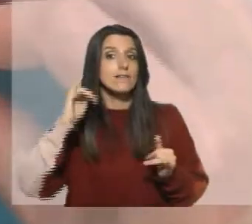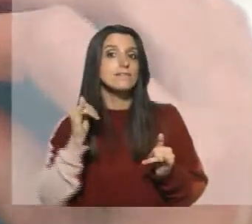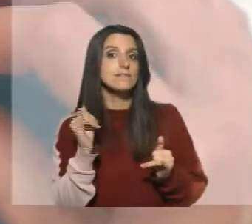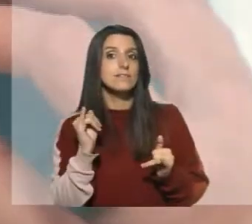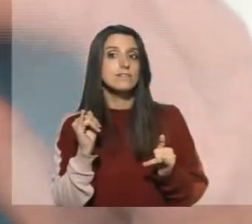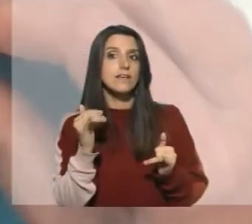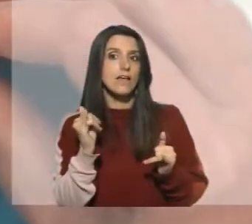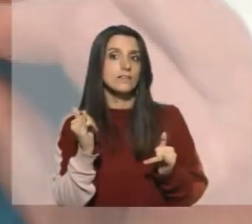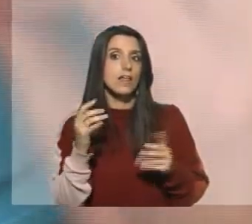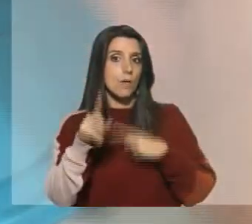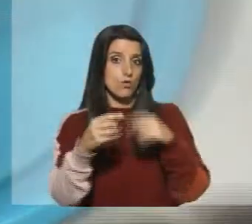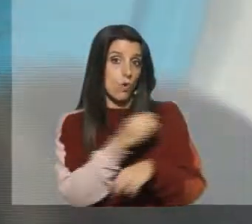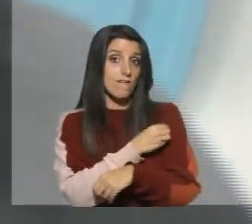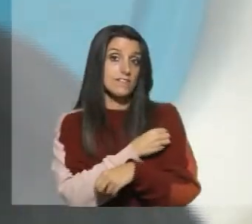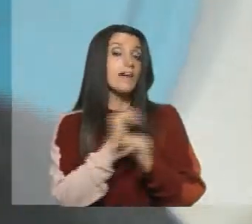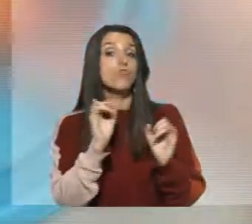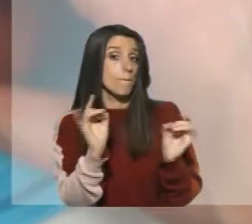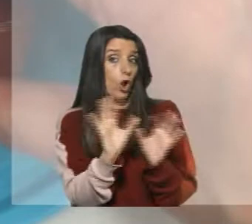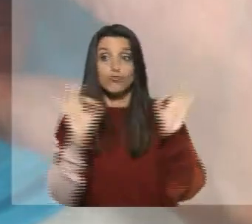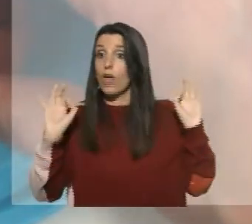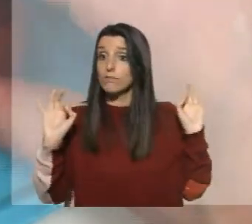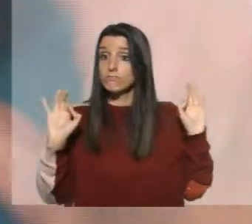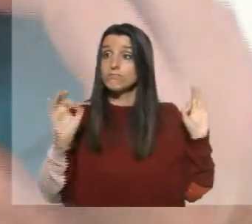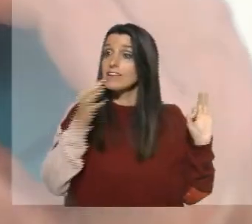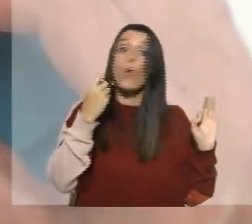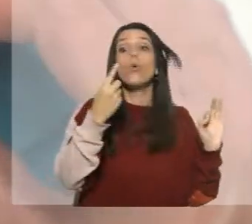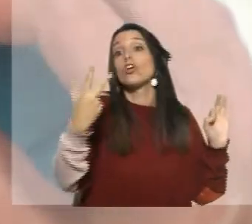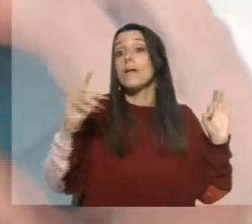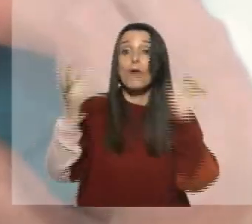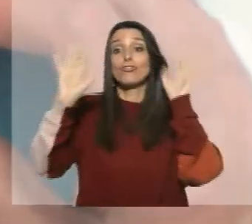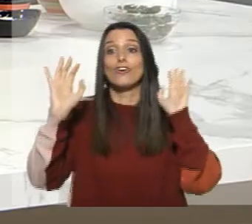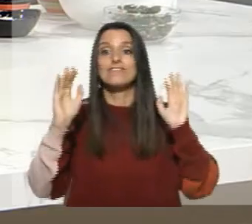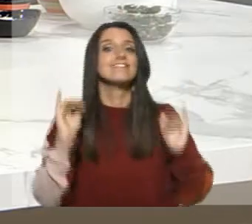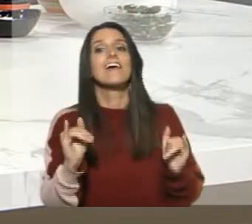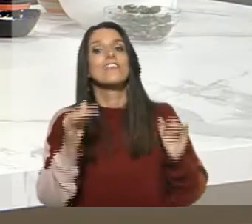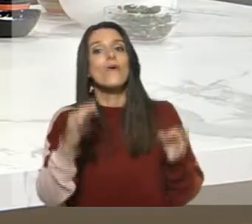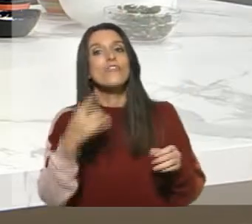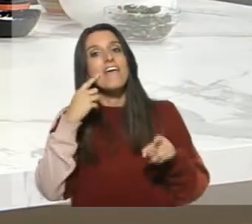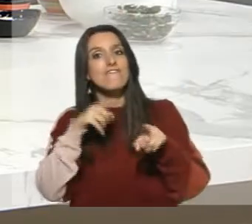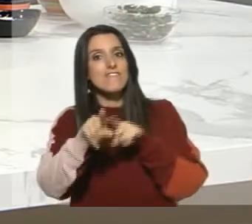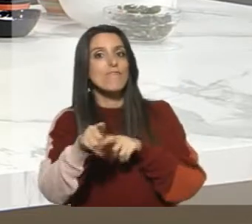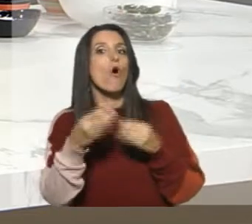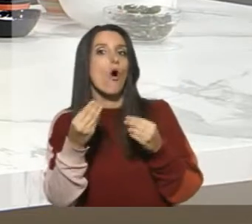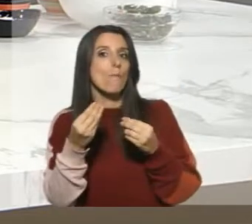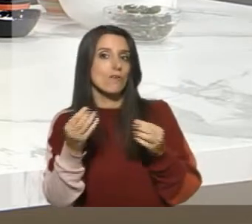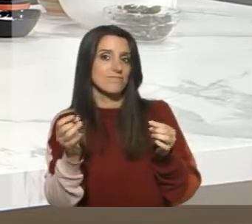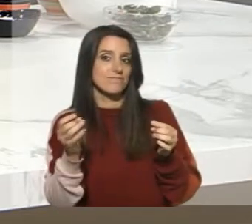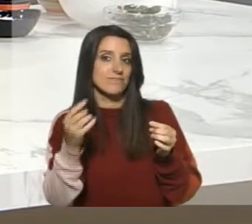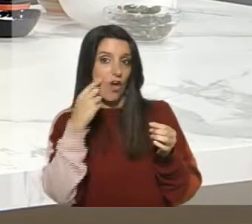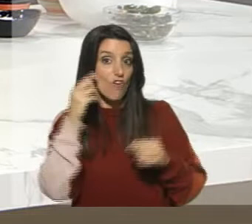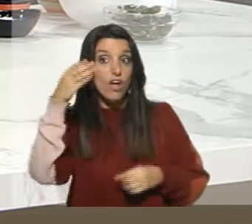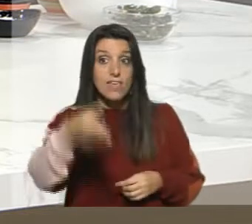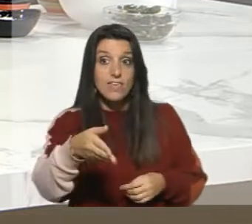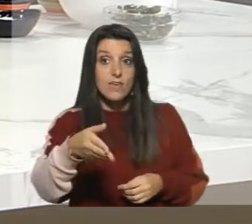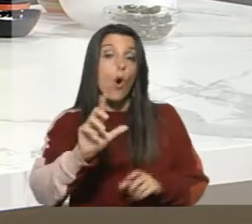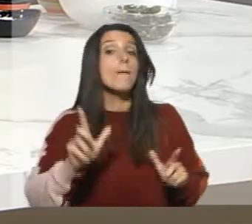ahora después sí. Vos sí, me avisás. Sí. Dale. Estoy pronta, siempre lista. Me decís un, dos, tres. Y así voy les ahí. Podemos armar una acá en directo para que ustedes vean bien cómo queda. Voy.